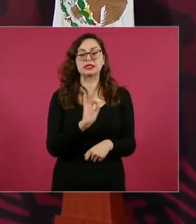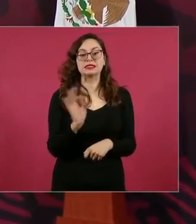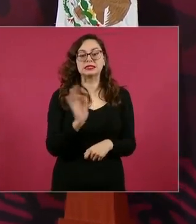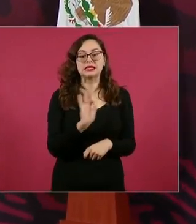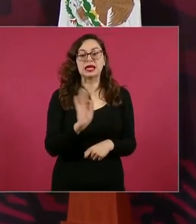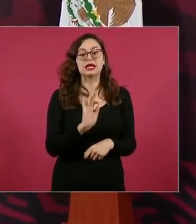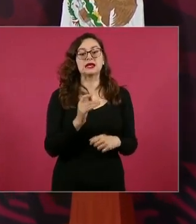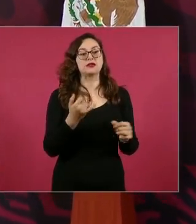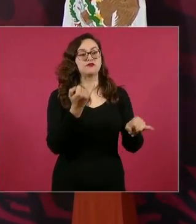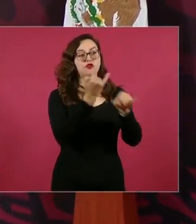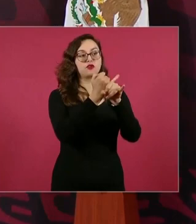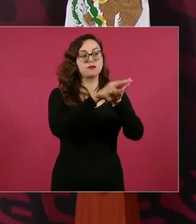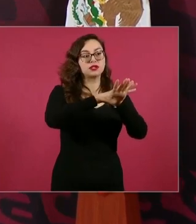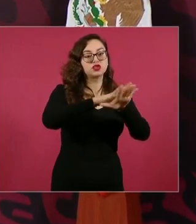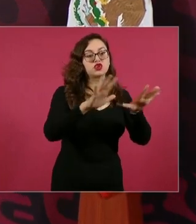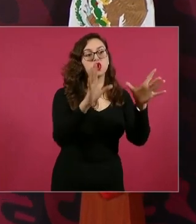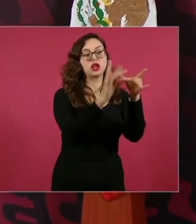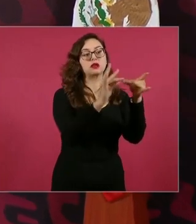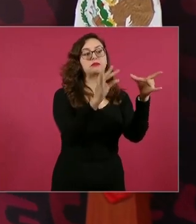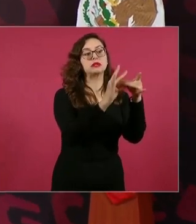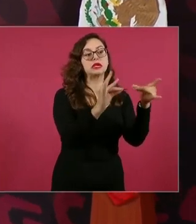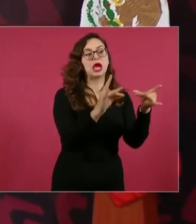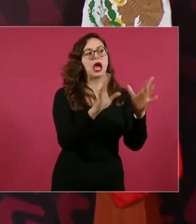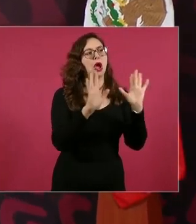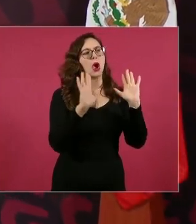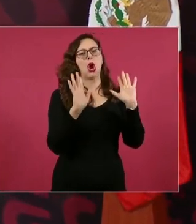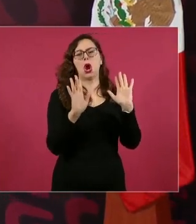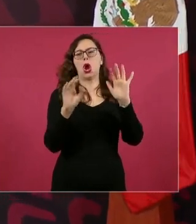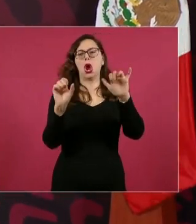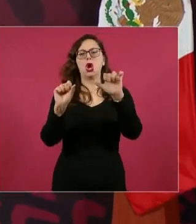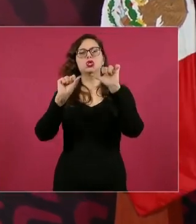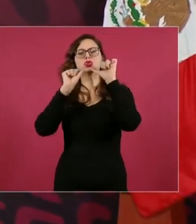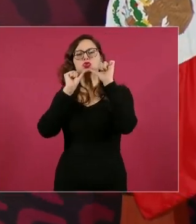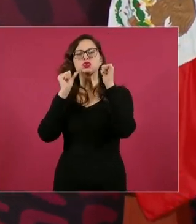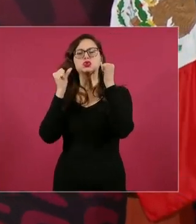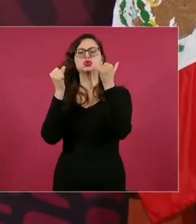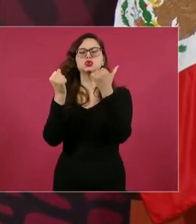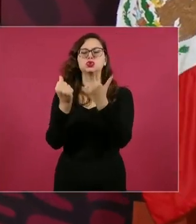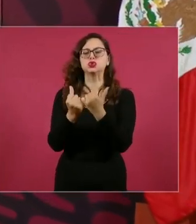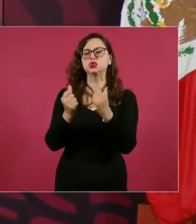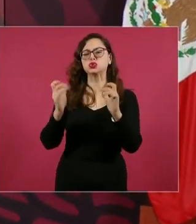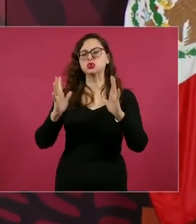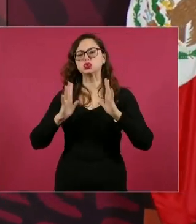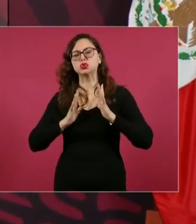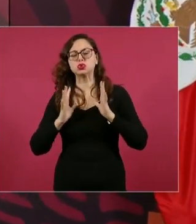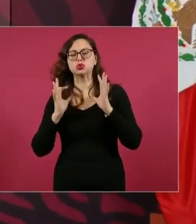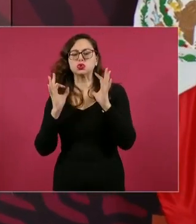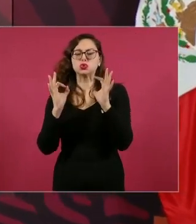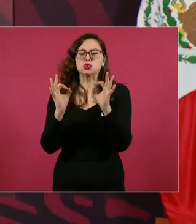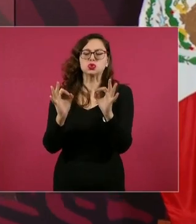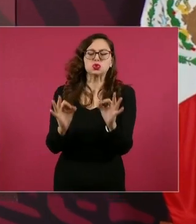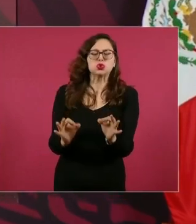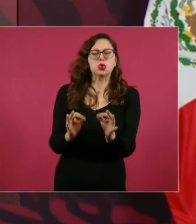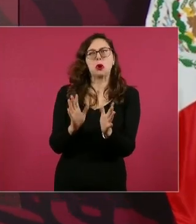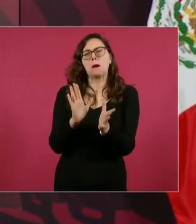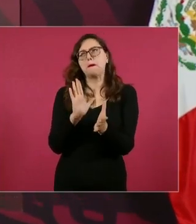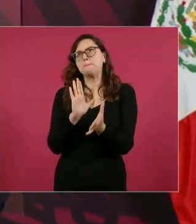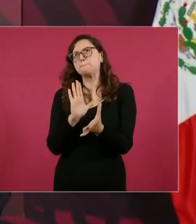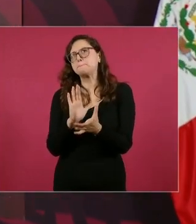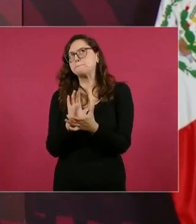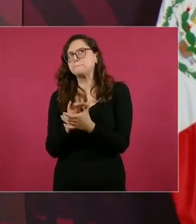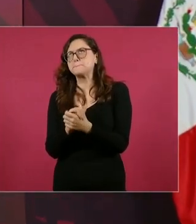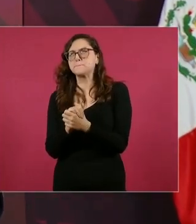diciendo que es apoyo para una fundación que tiene el